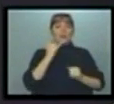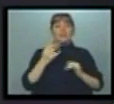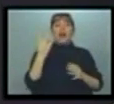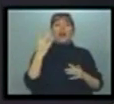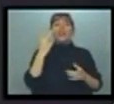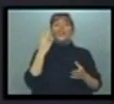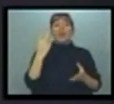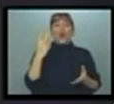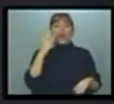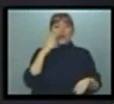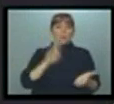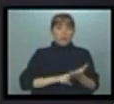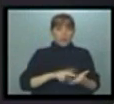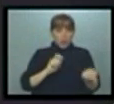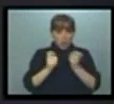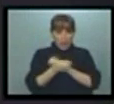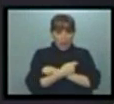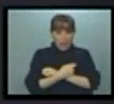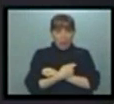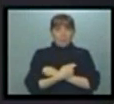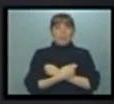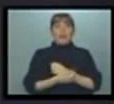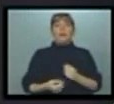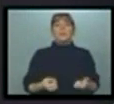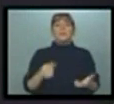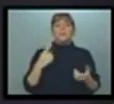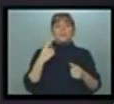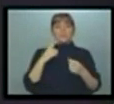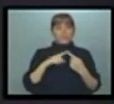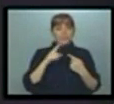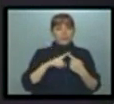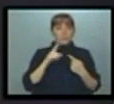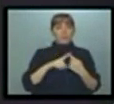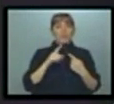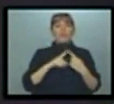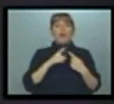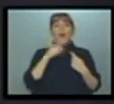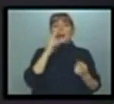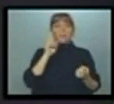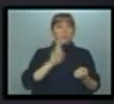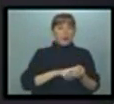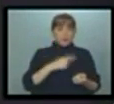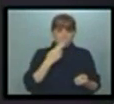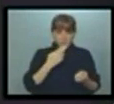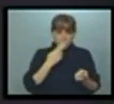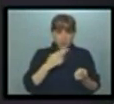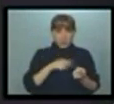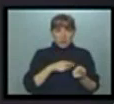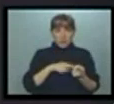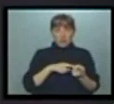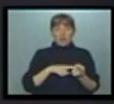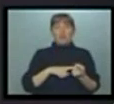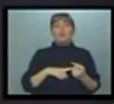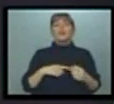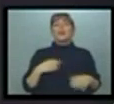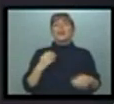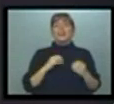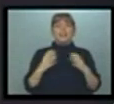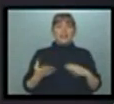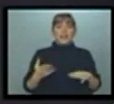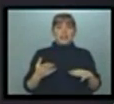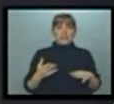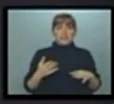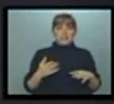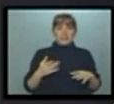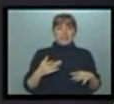impuestos. Uno, el Fondo Especial del Tabaco, que lo que hace es prorrogar del 21 al